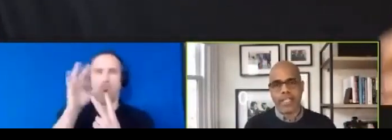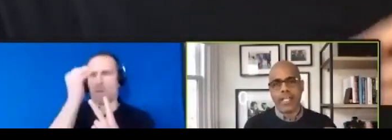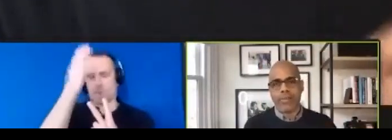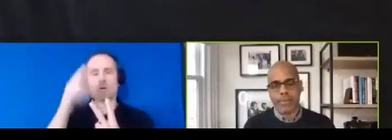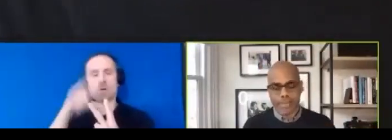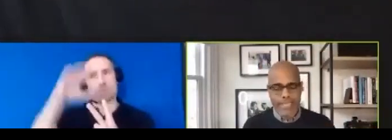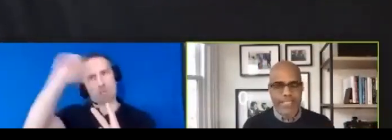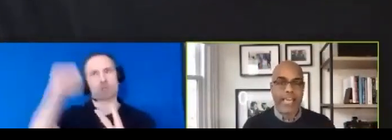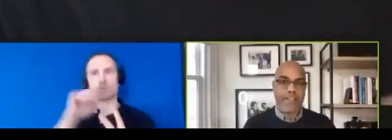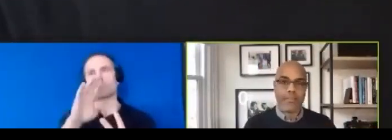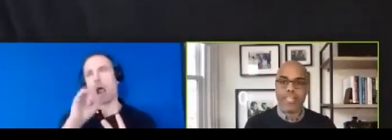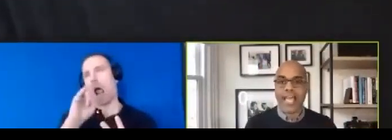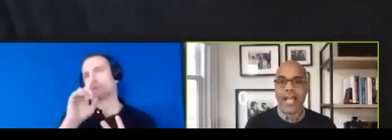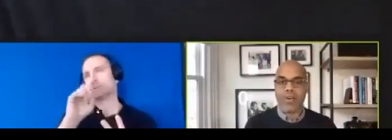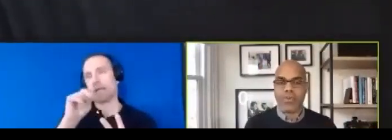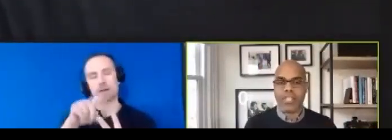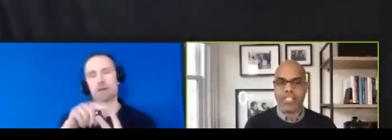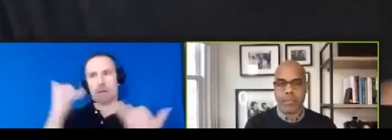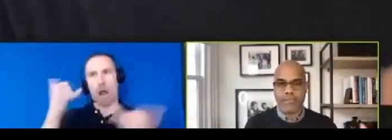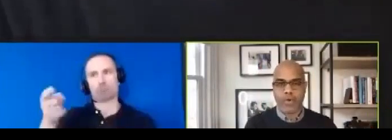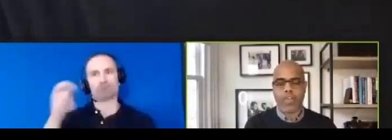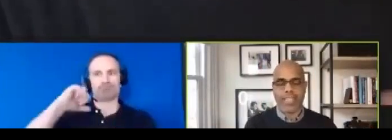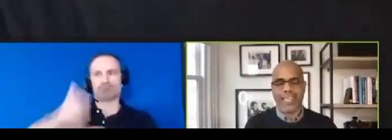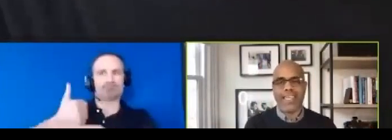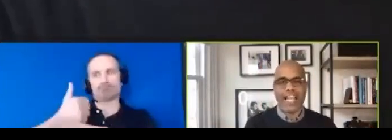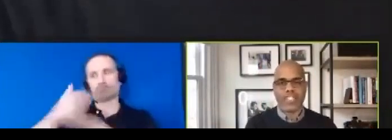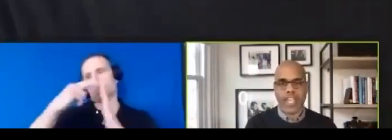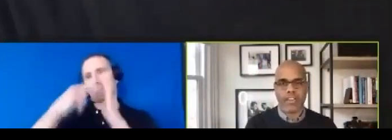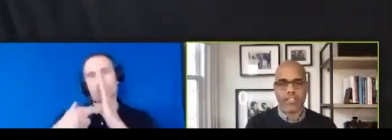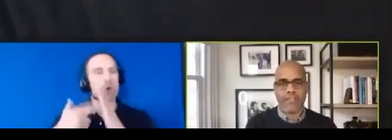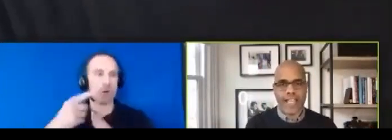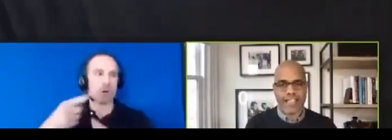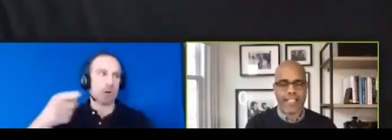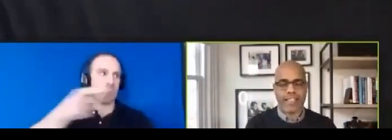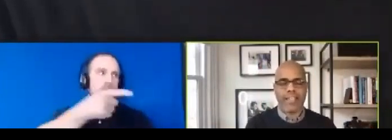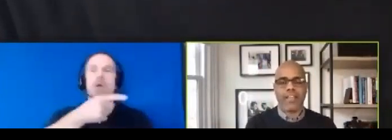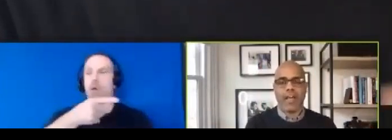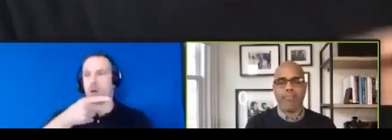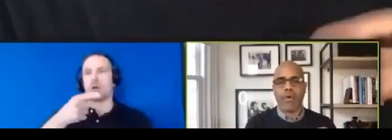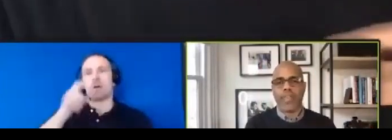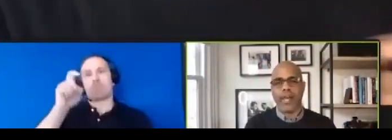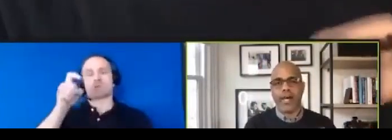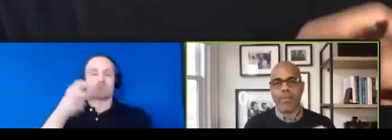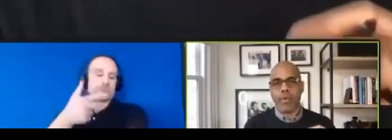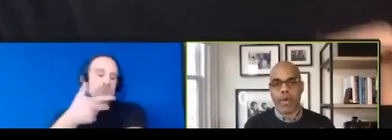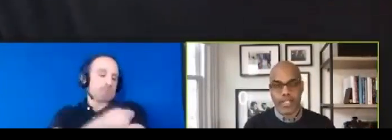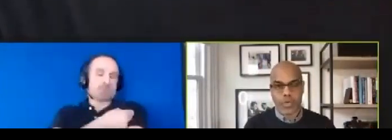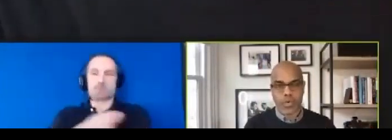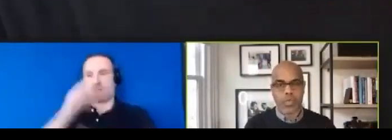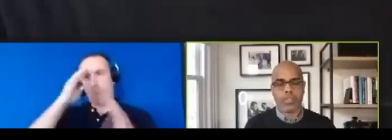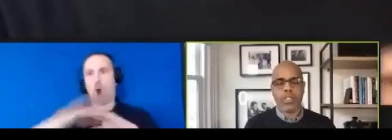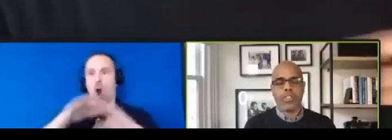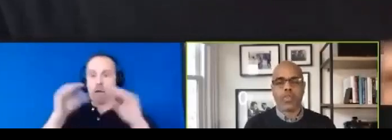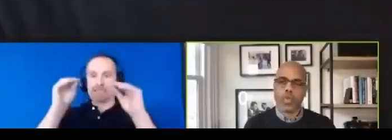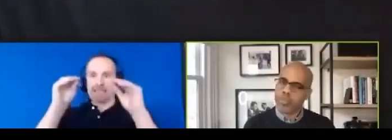pasando en esto washington dc y la noticia grande es que 22 piezas de noticia